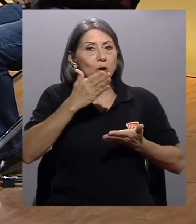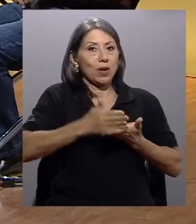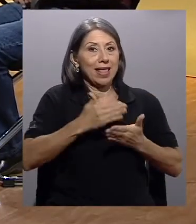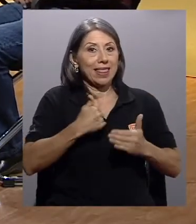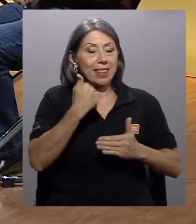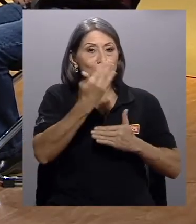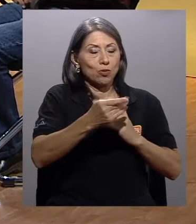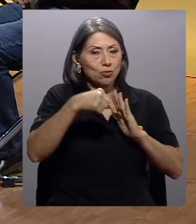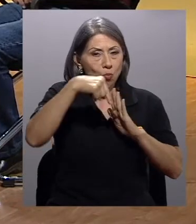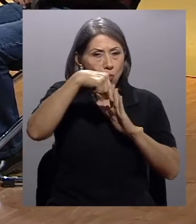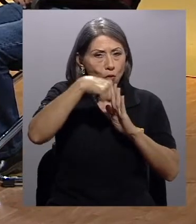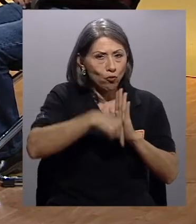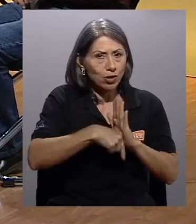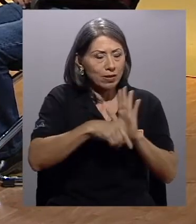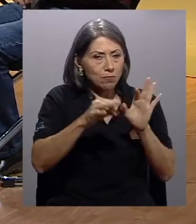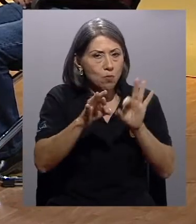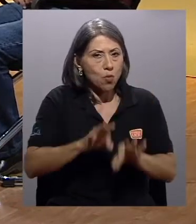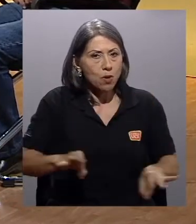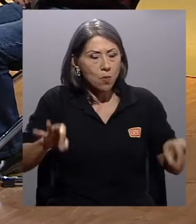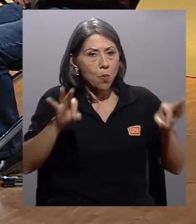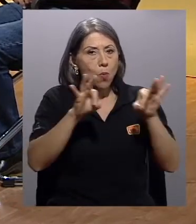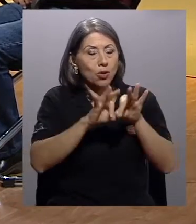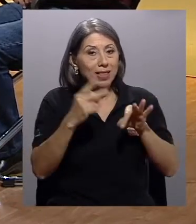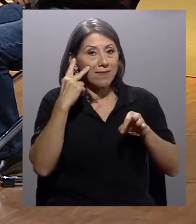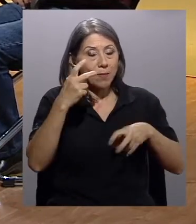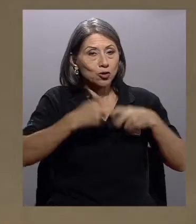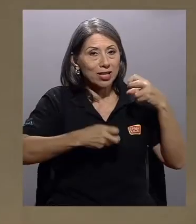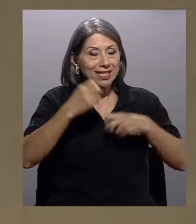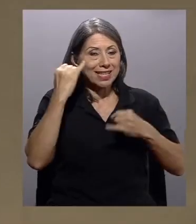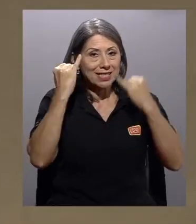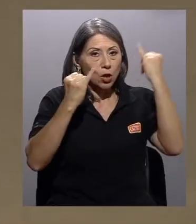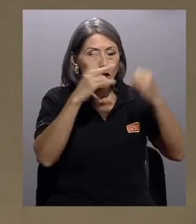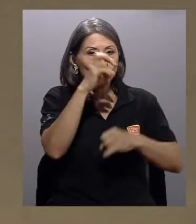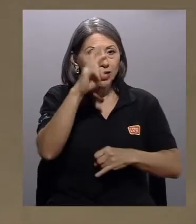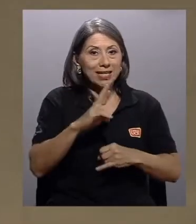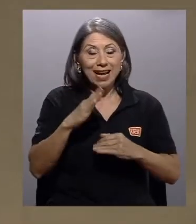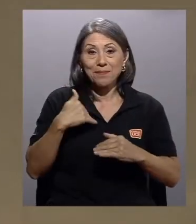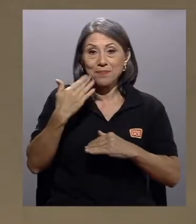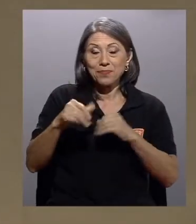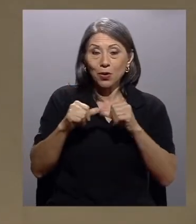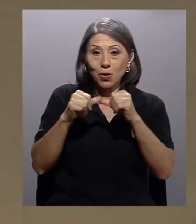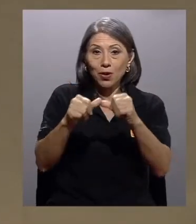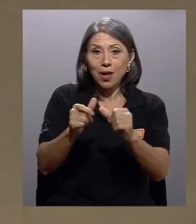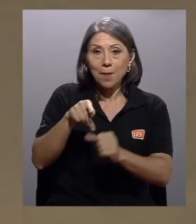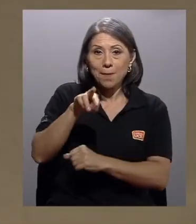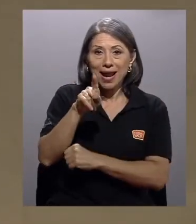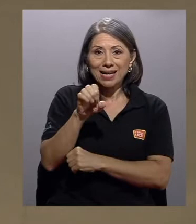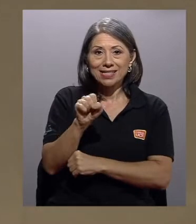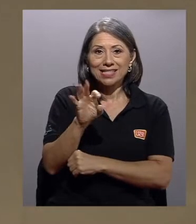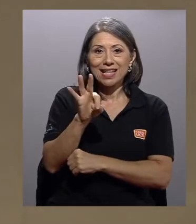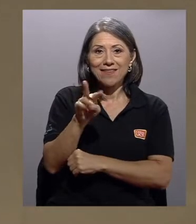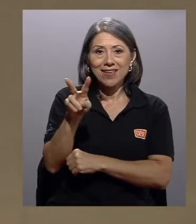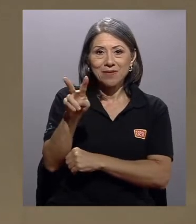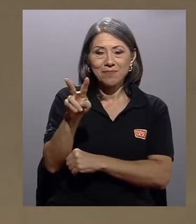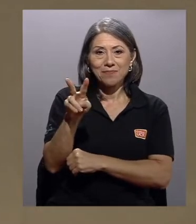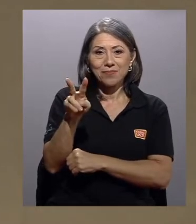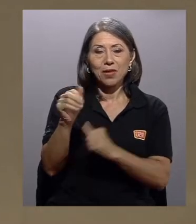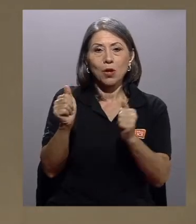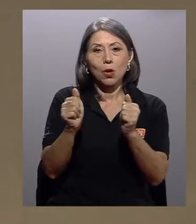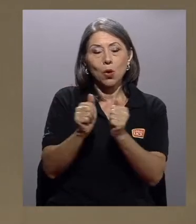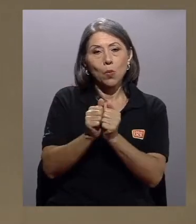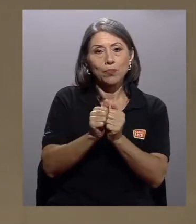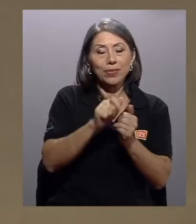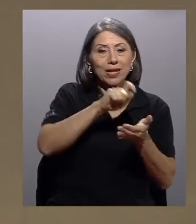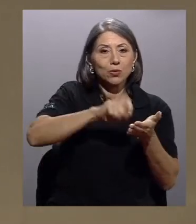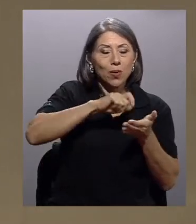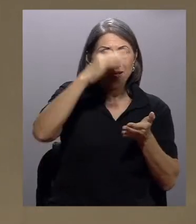parece importantísimo que veamos esa crisis ideológica en Costa Rica. Ya volvemos a Praxis TV,